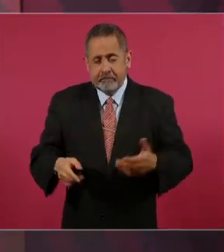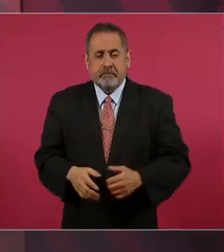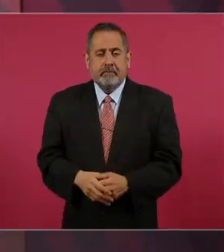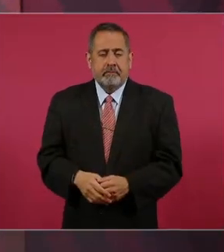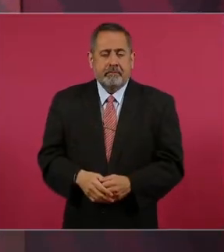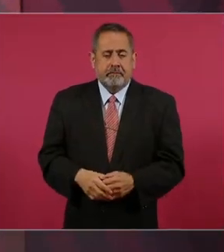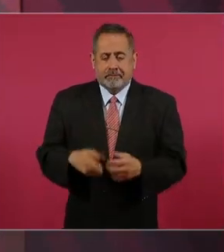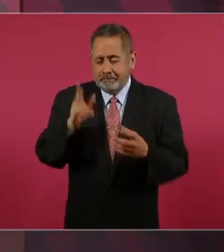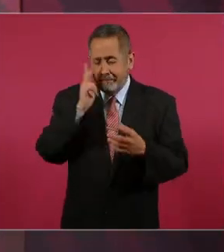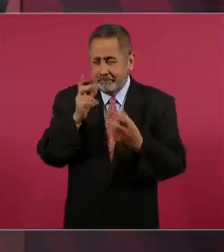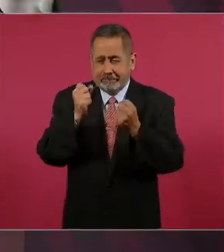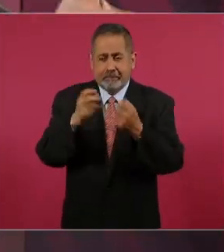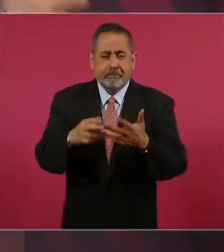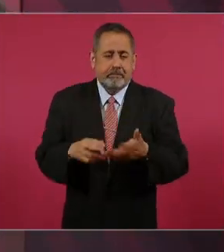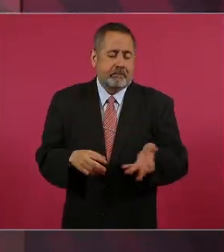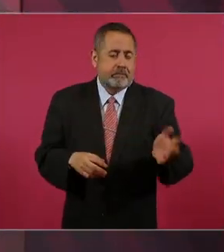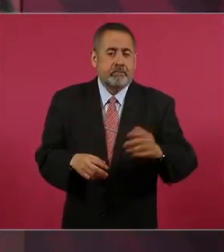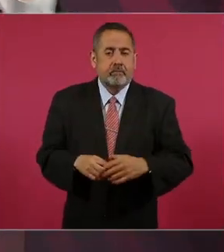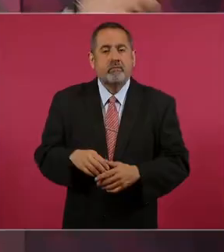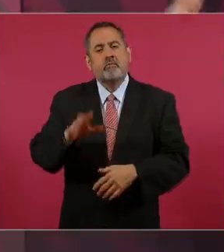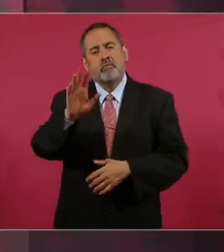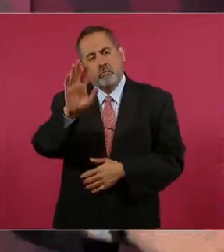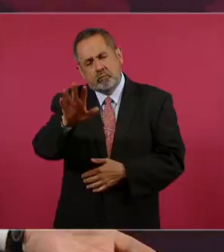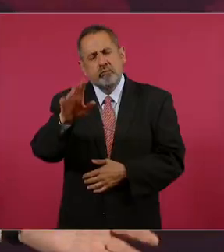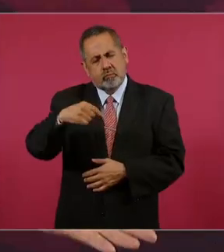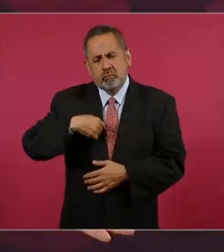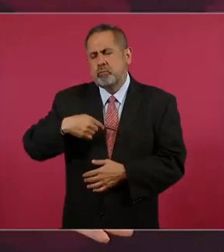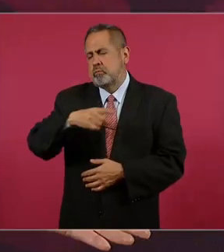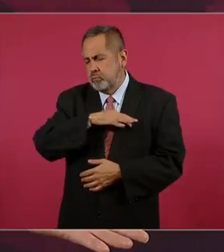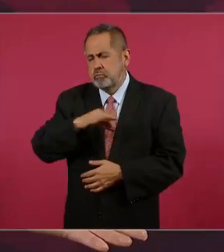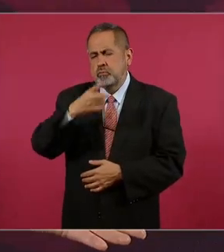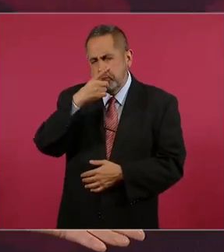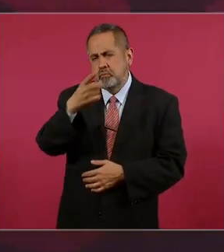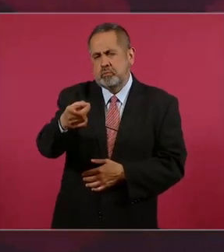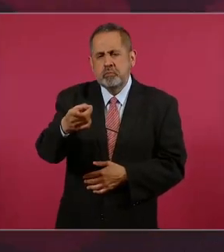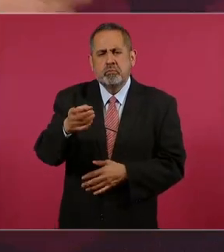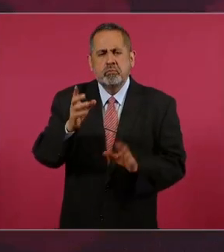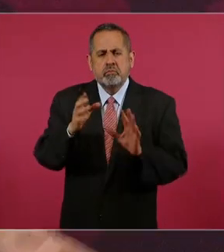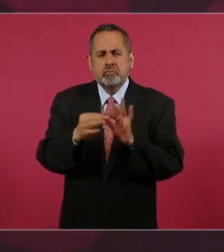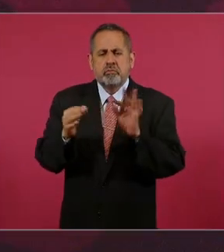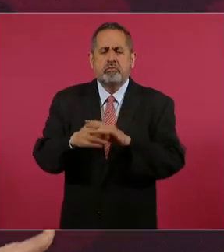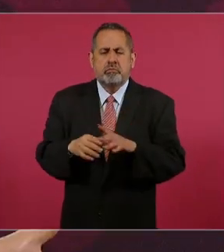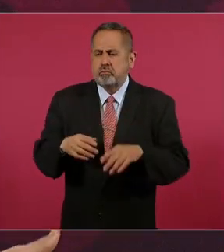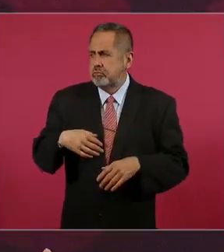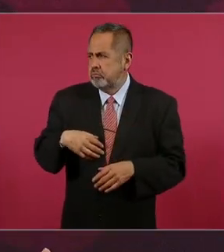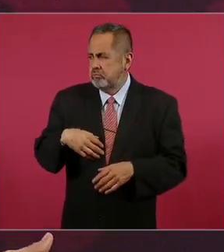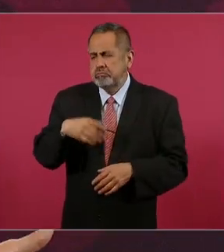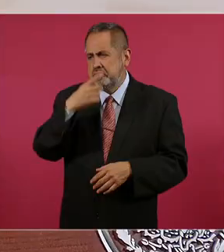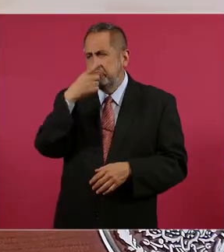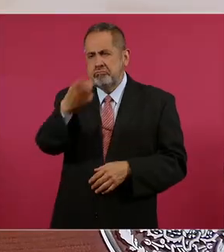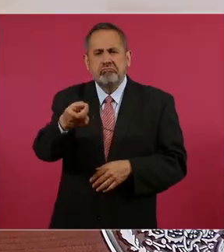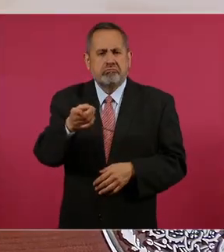tantas pruebas bueno lo que sí puedo decir yo sí lo puedo decir